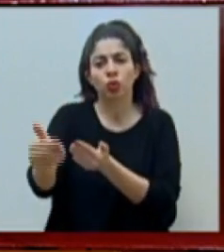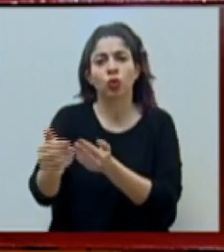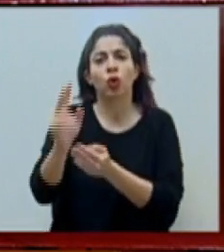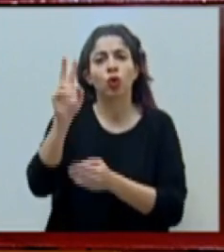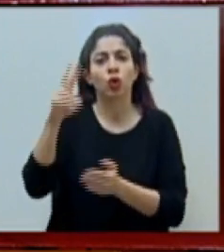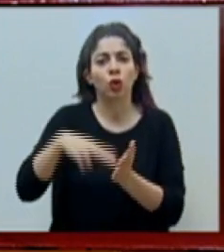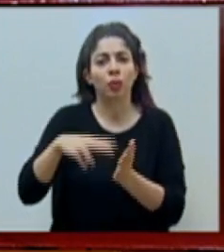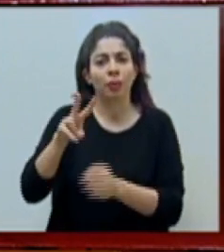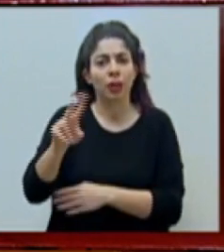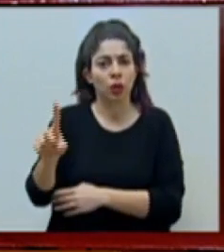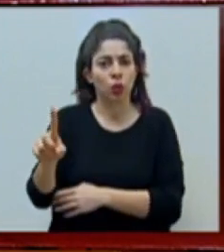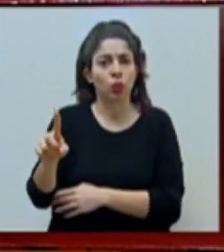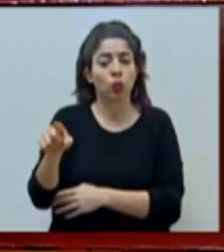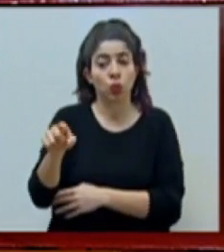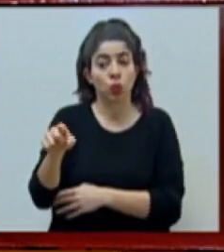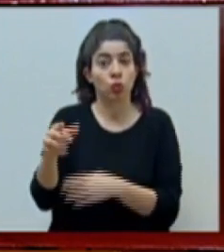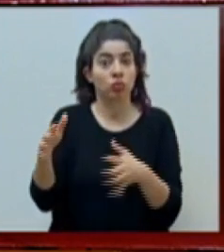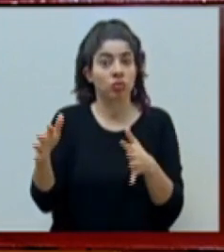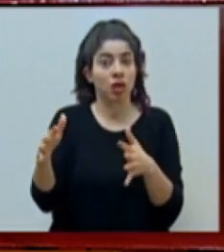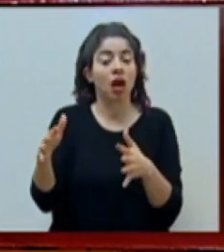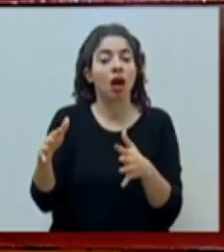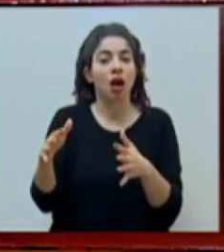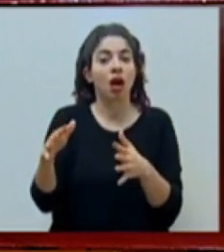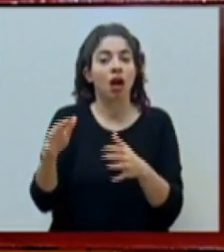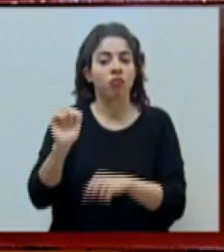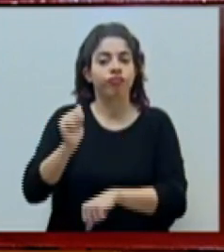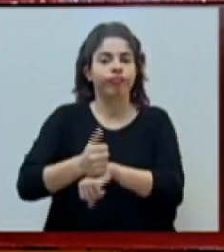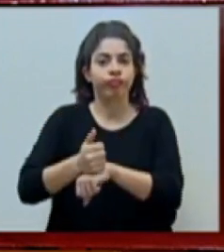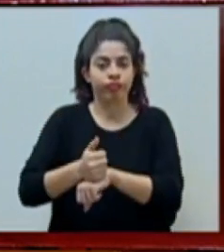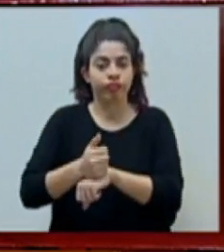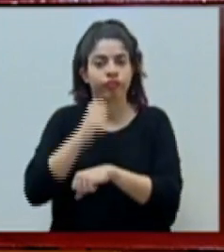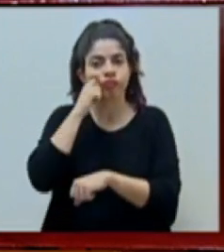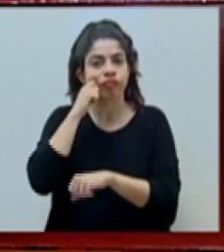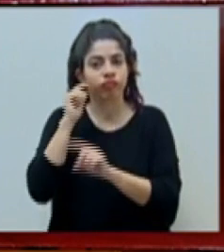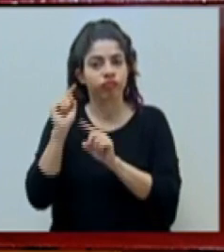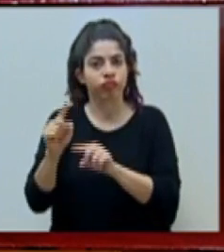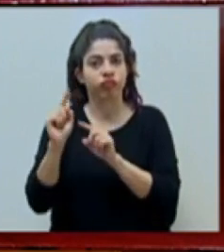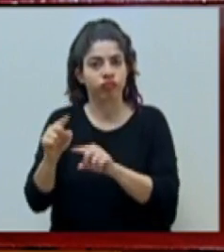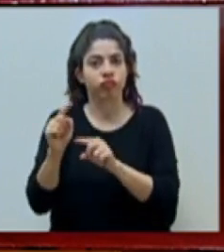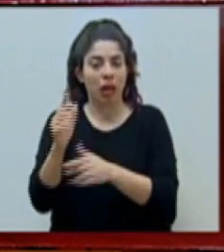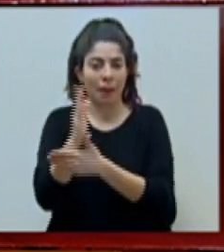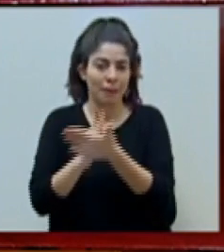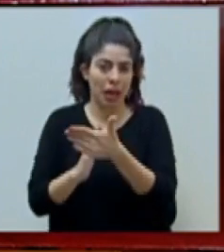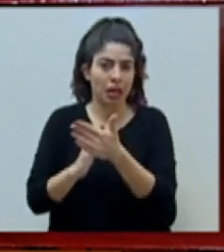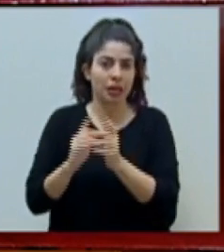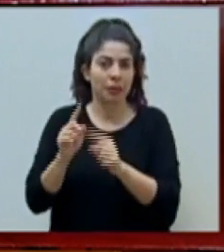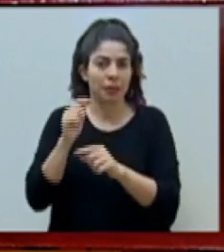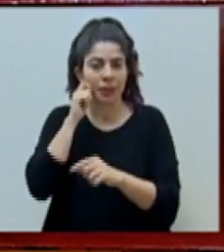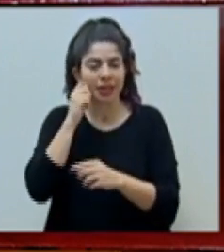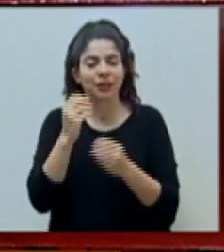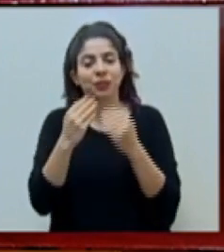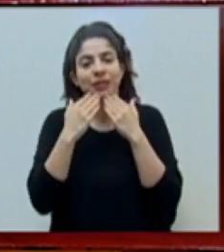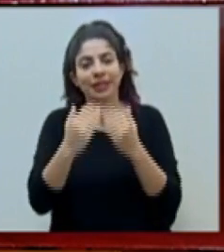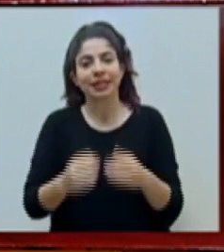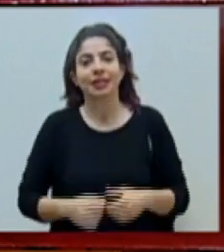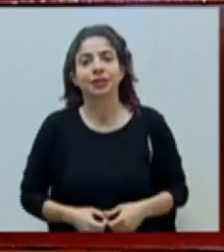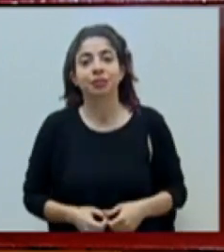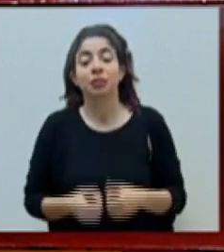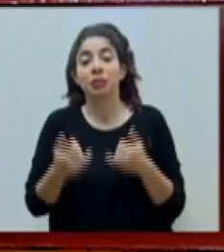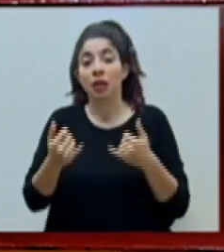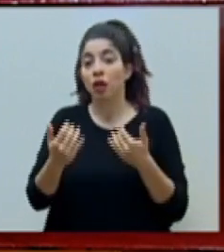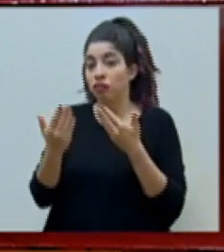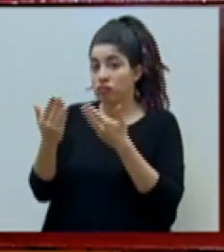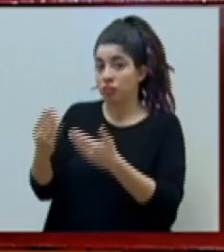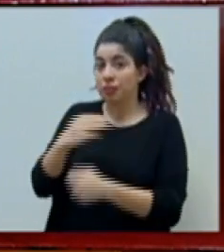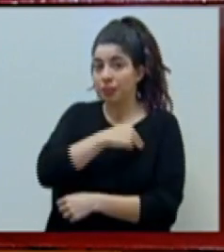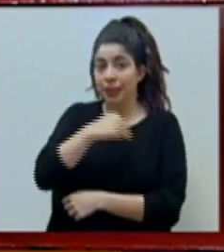del 2021, el cual ya tendrá la modalidad presencial como uno de sus componentes. Muchísimas gracias.